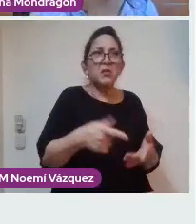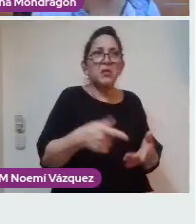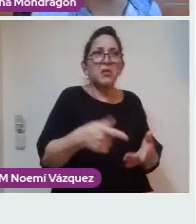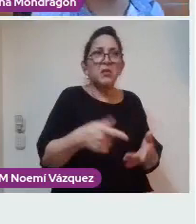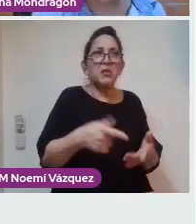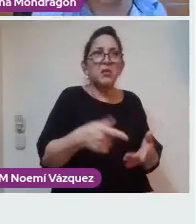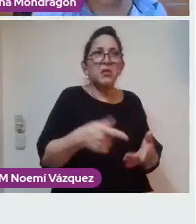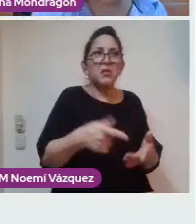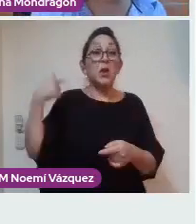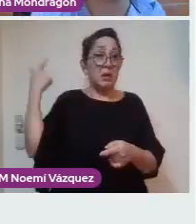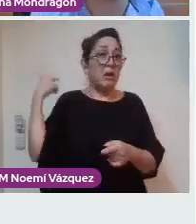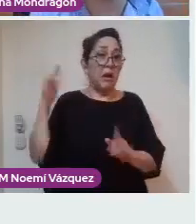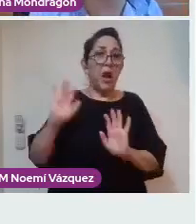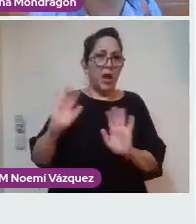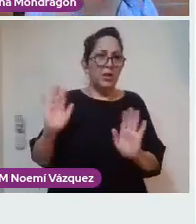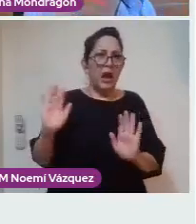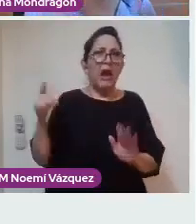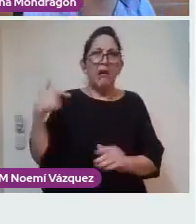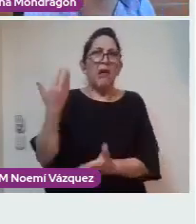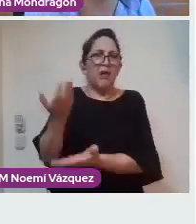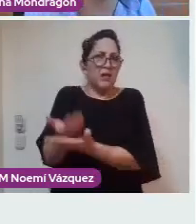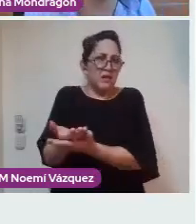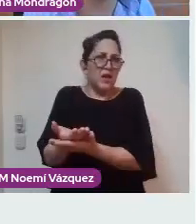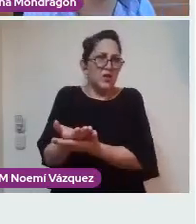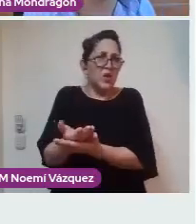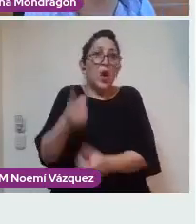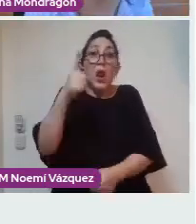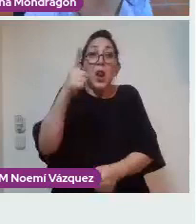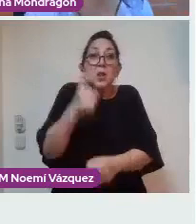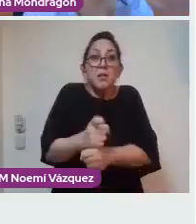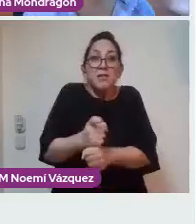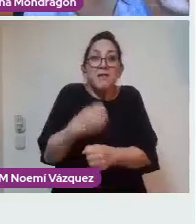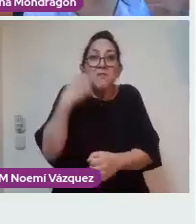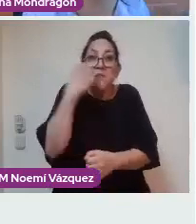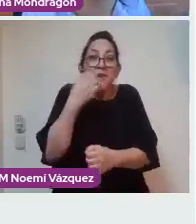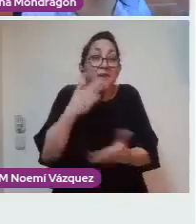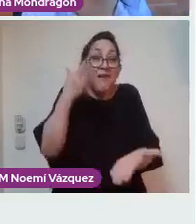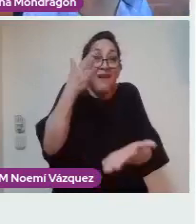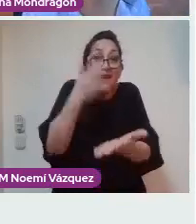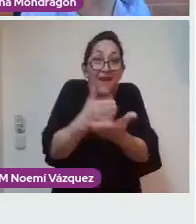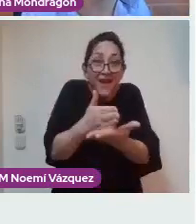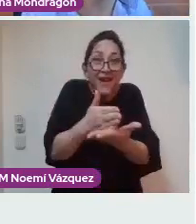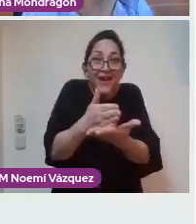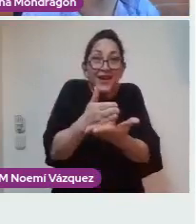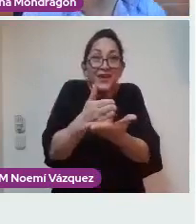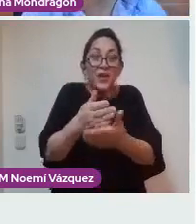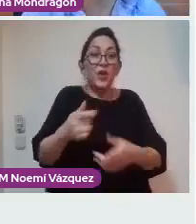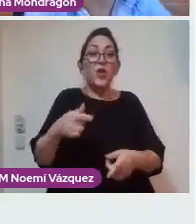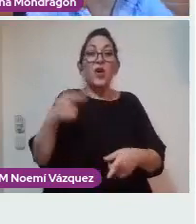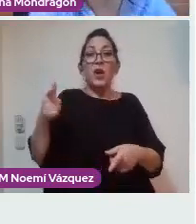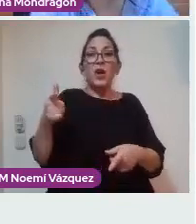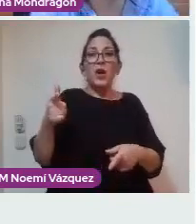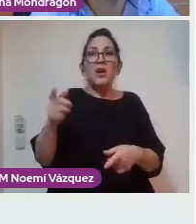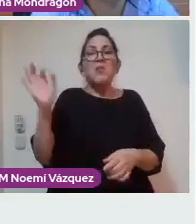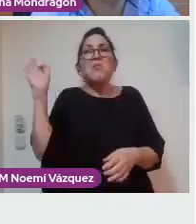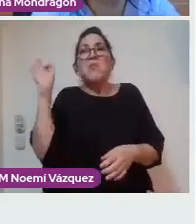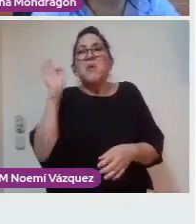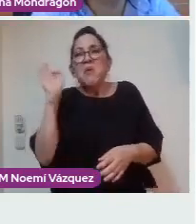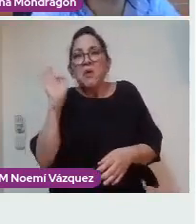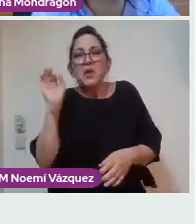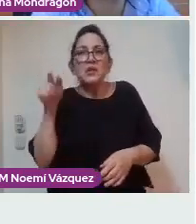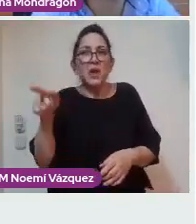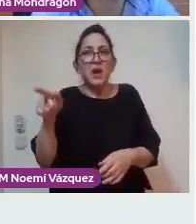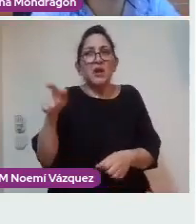haya descansado lo suficiente, ¿no? Y no tenga como esta problemática. Digo, salvo que tenga algún problema de salud,